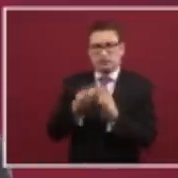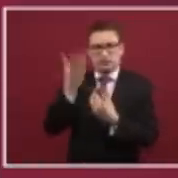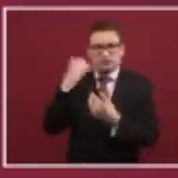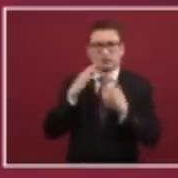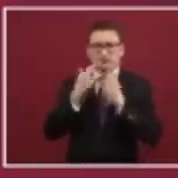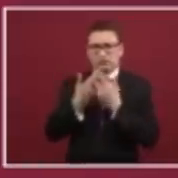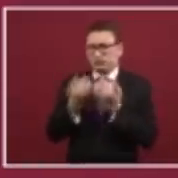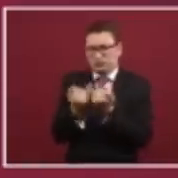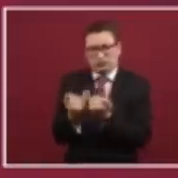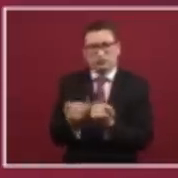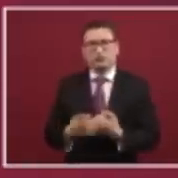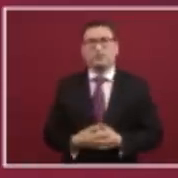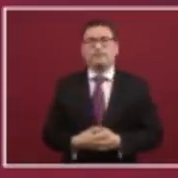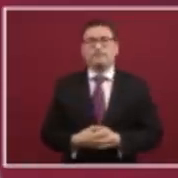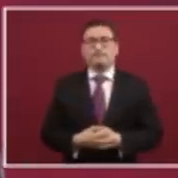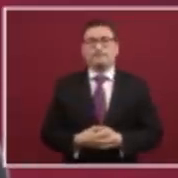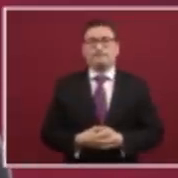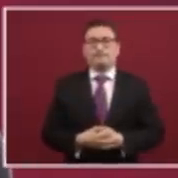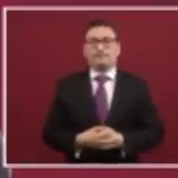Estamos